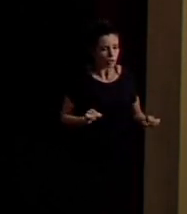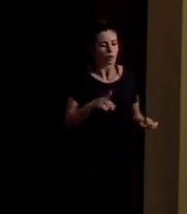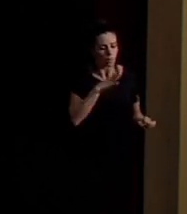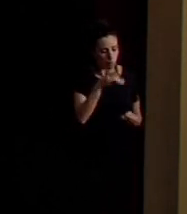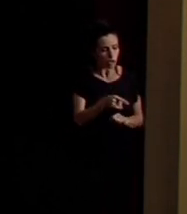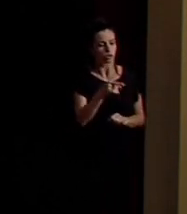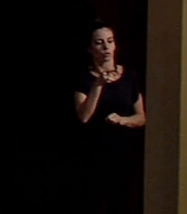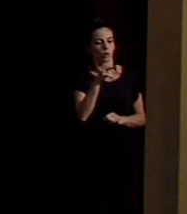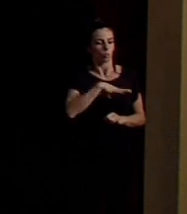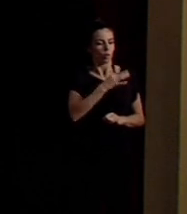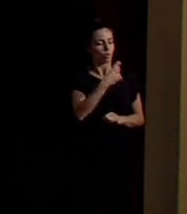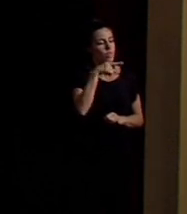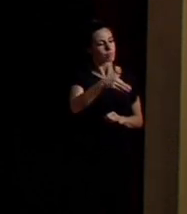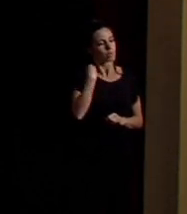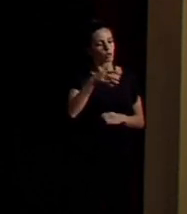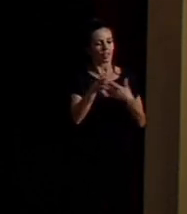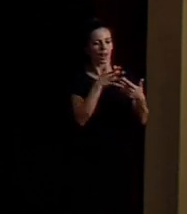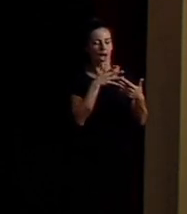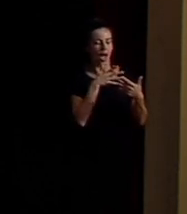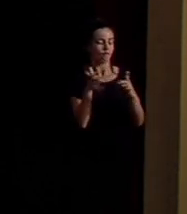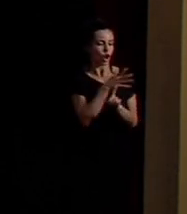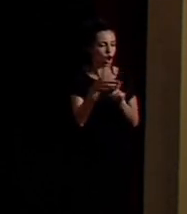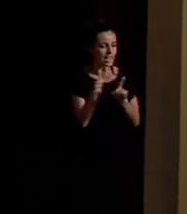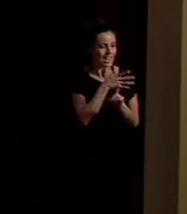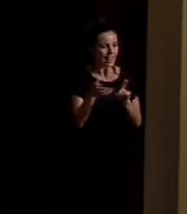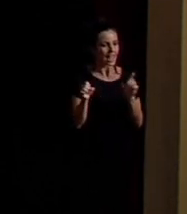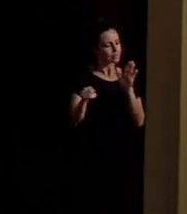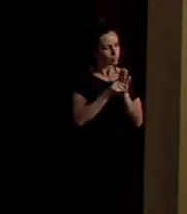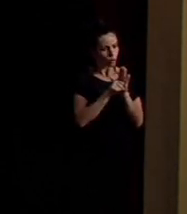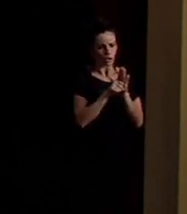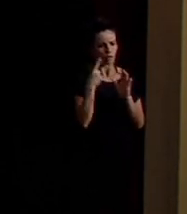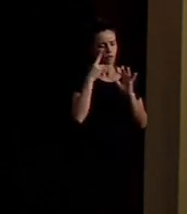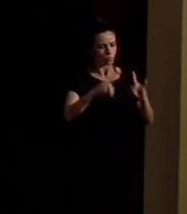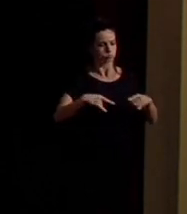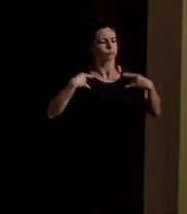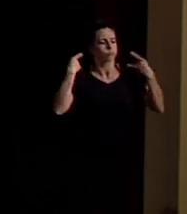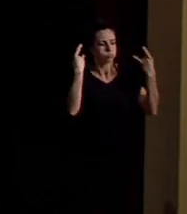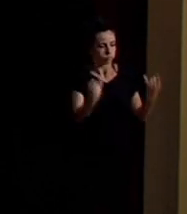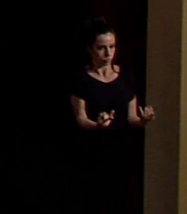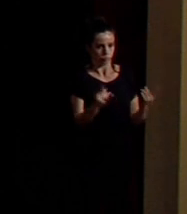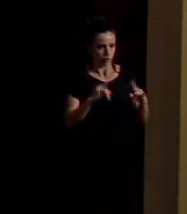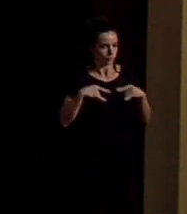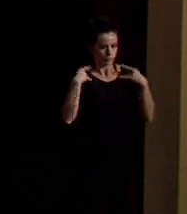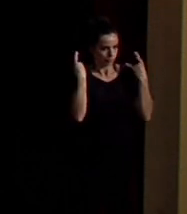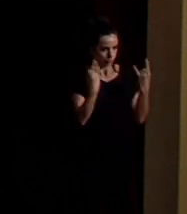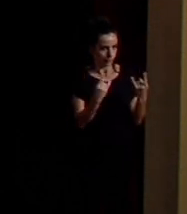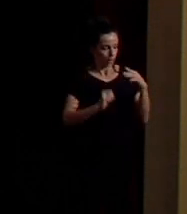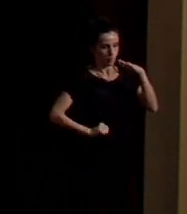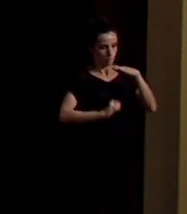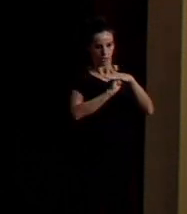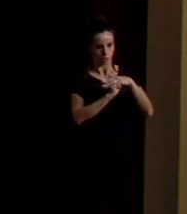ese eje de la violencia simbólica lo vemos multiplicado y reproducido a la enésima potencia,